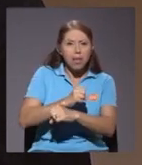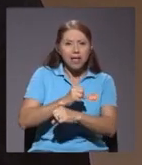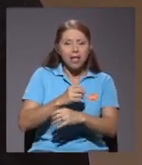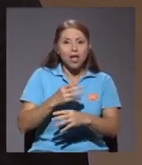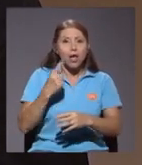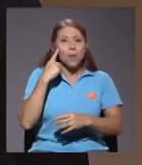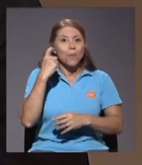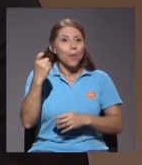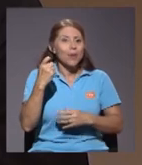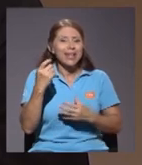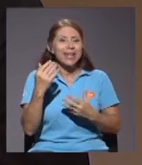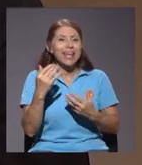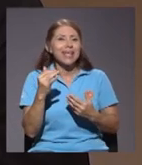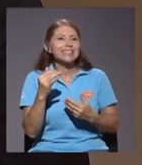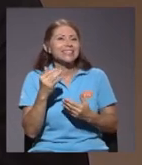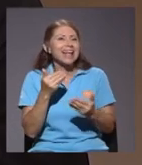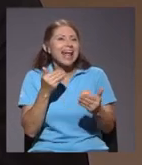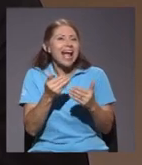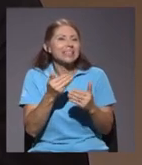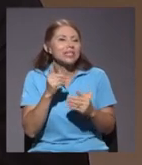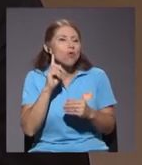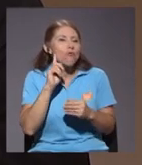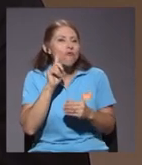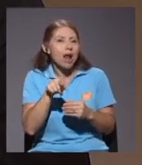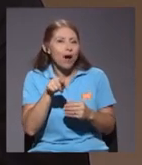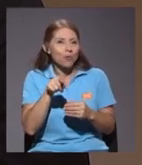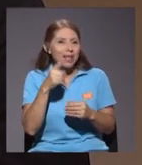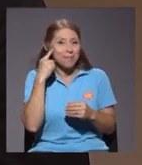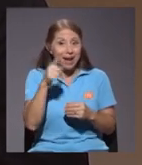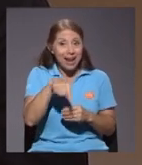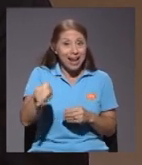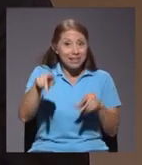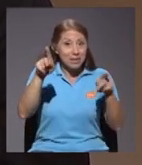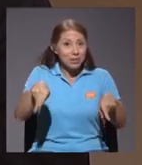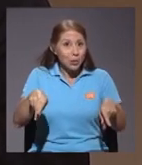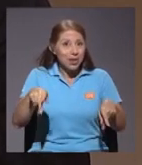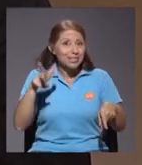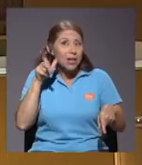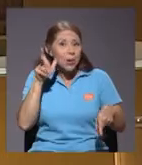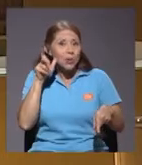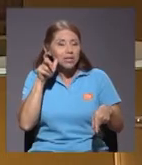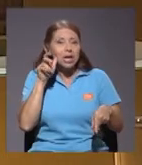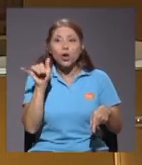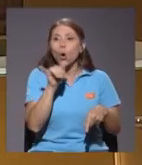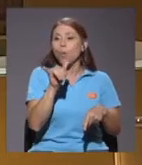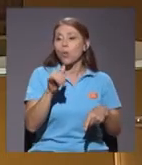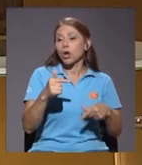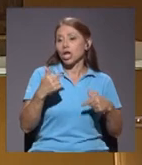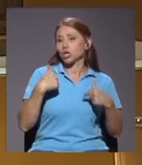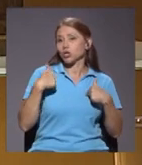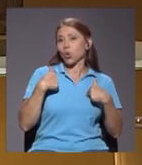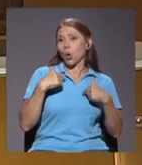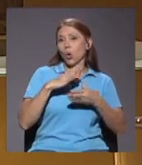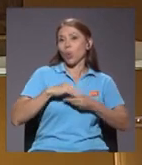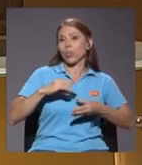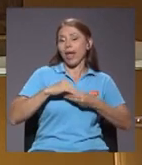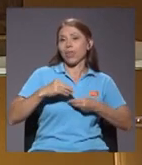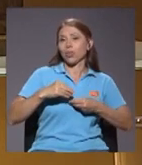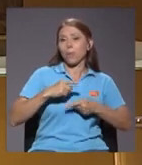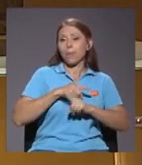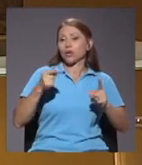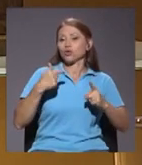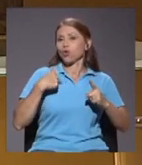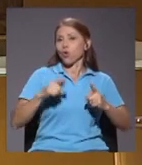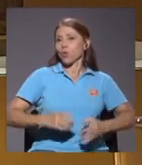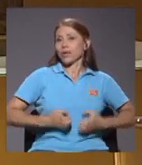a la audiencia de presumir de que yo no existo de que yo que se contado la historia no existo de que yo